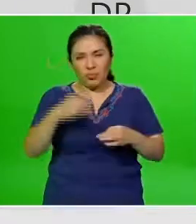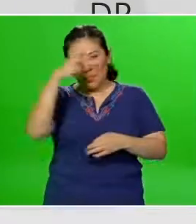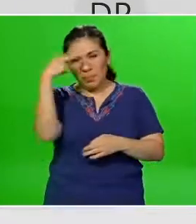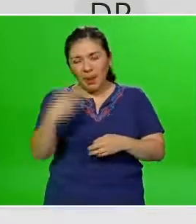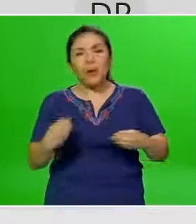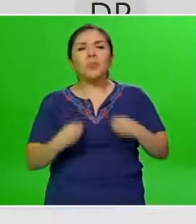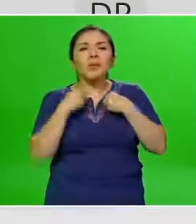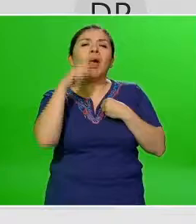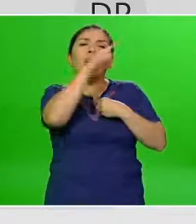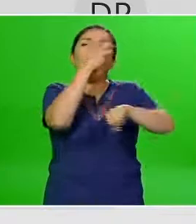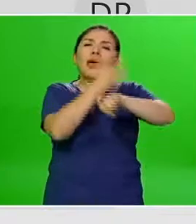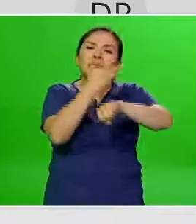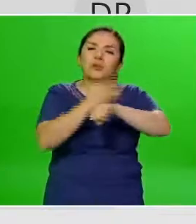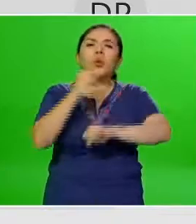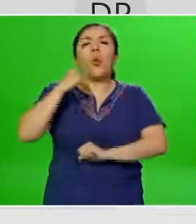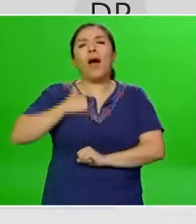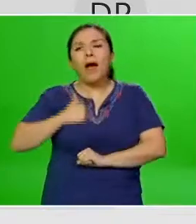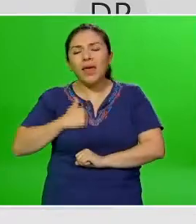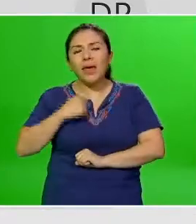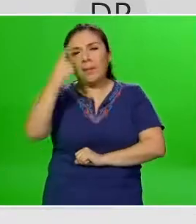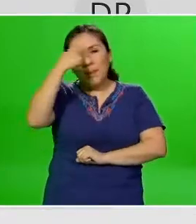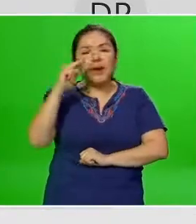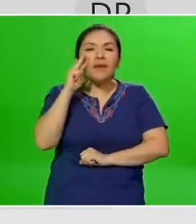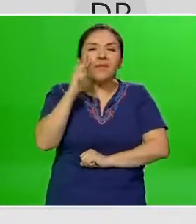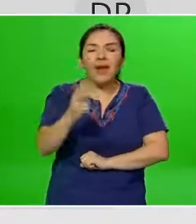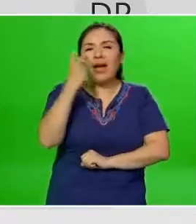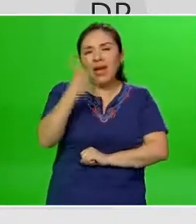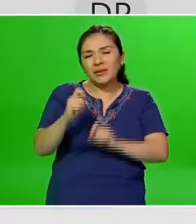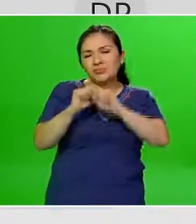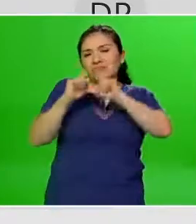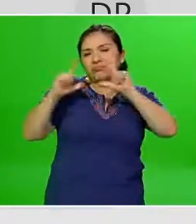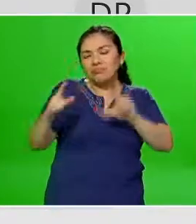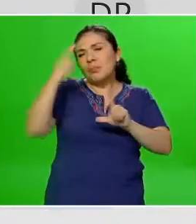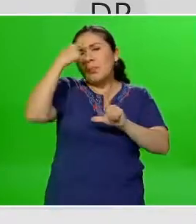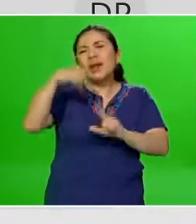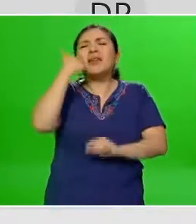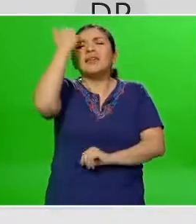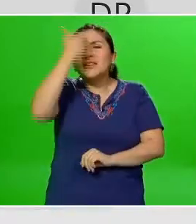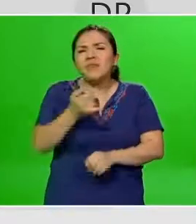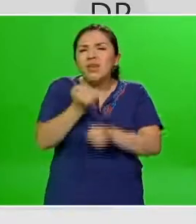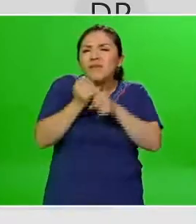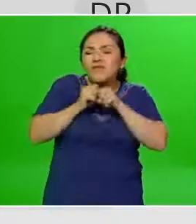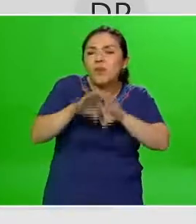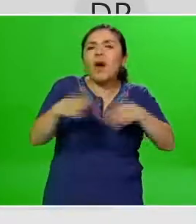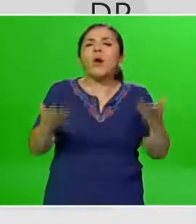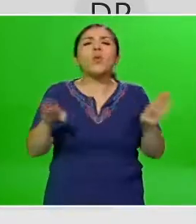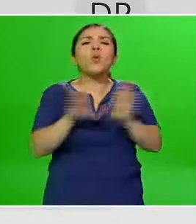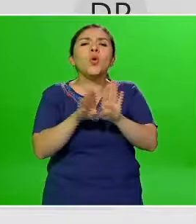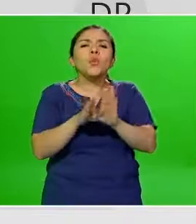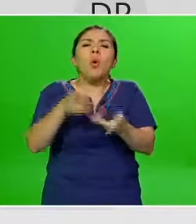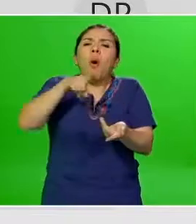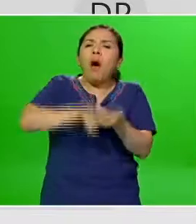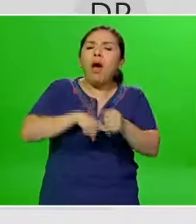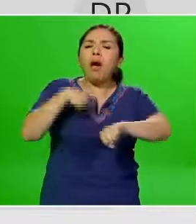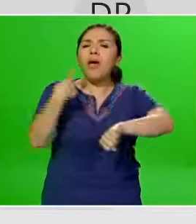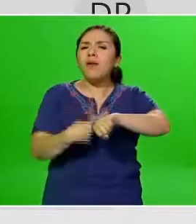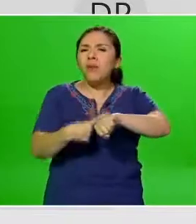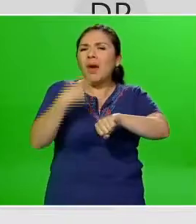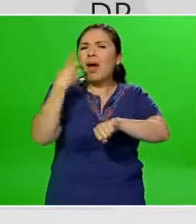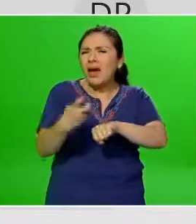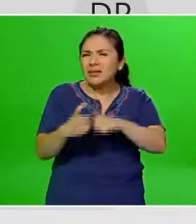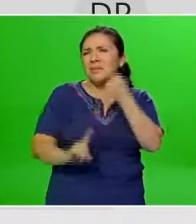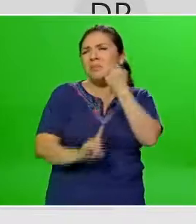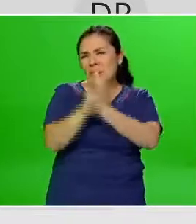Unidos y en Canadá siguiendo esta transmisión con el motivo de estar informados de cómo se ha ido comportando